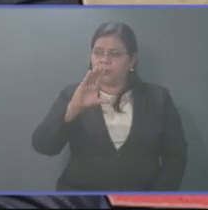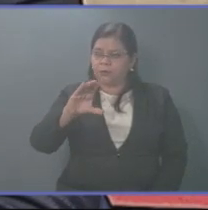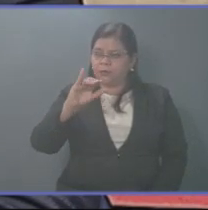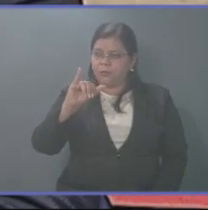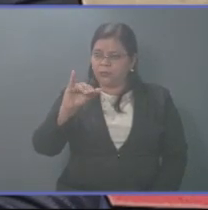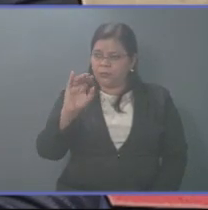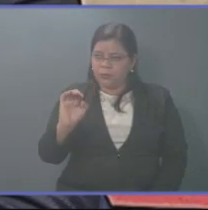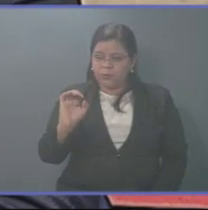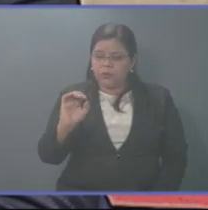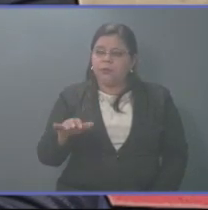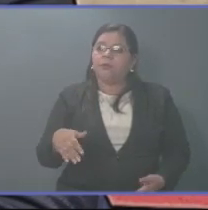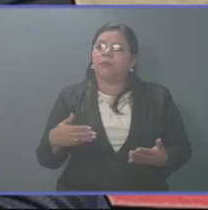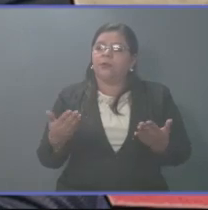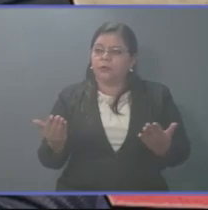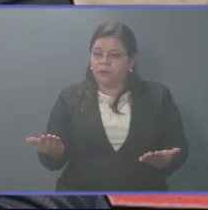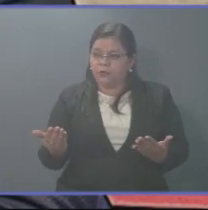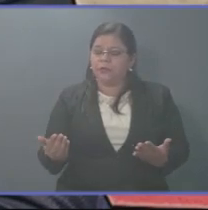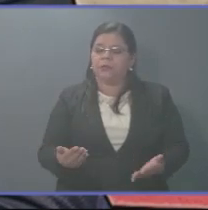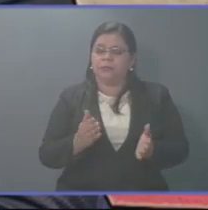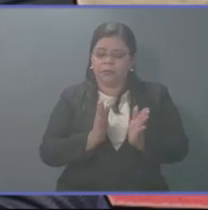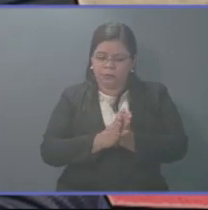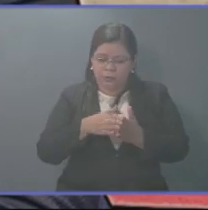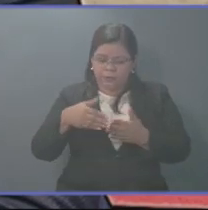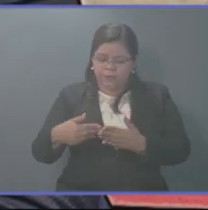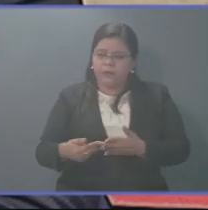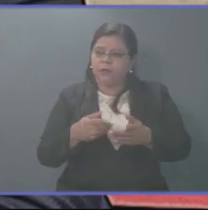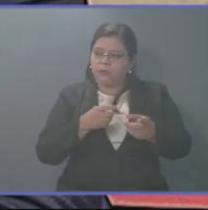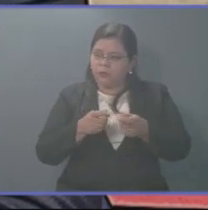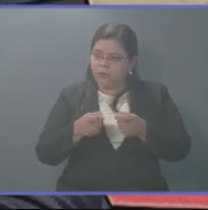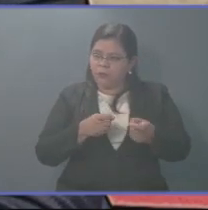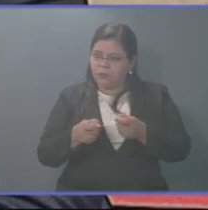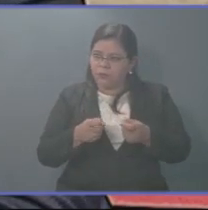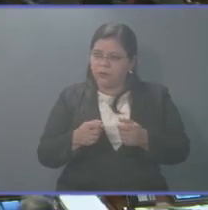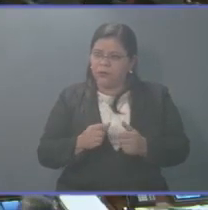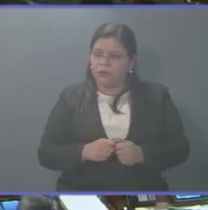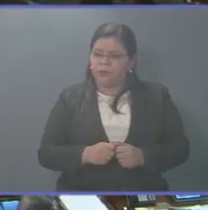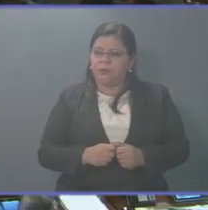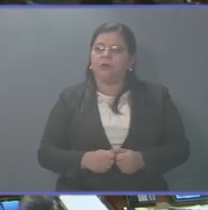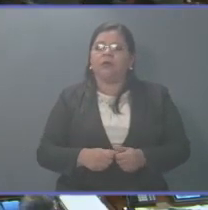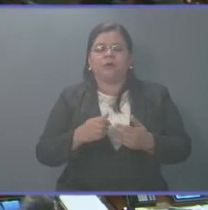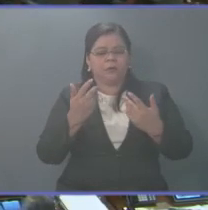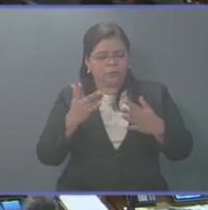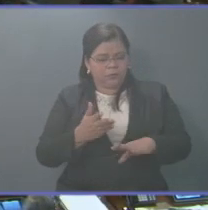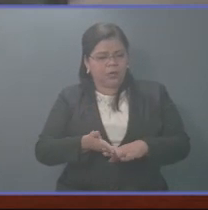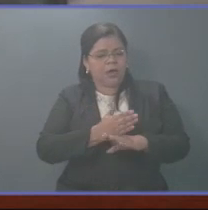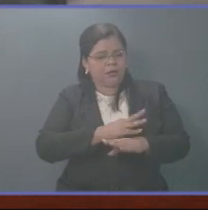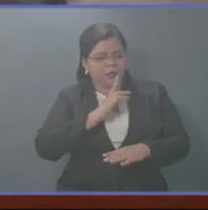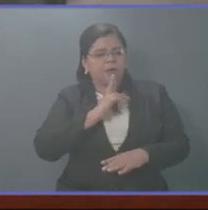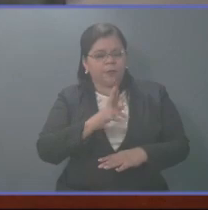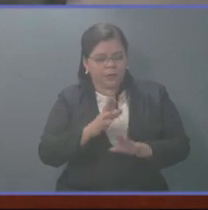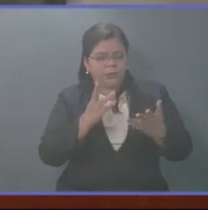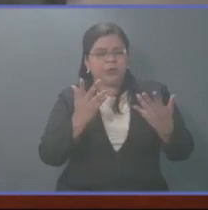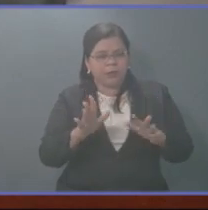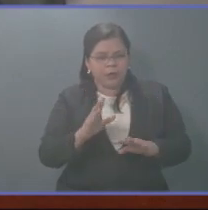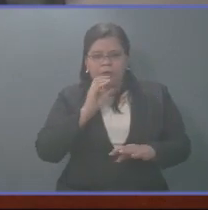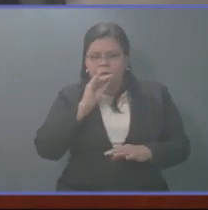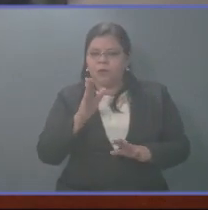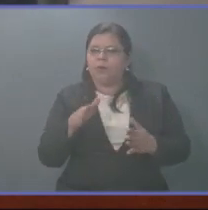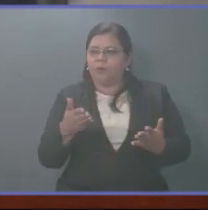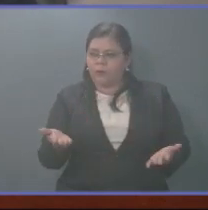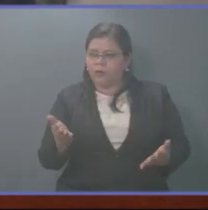Económica para el Plan Control ya Territorial. Dio la respuesta, porque ya dio la respuesta, presidente. Ya dijo de que por qué llega el agua